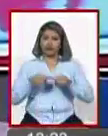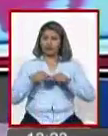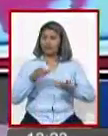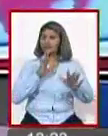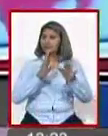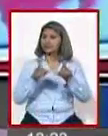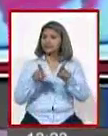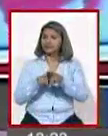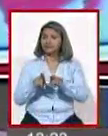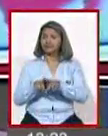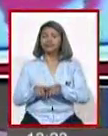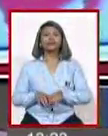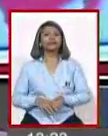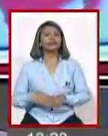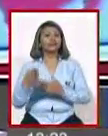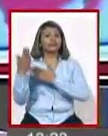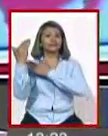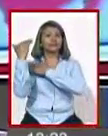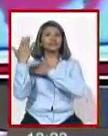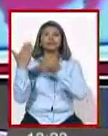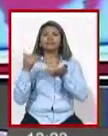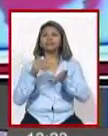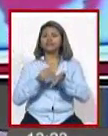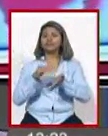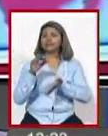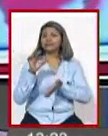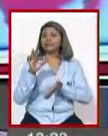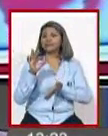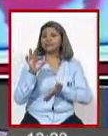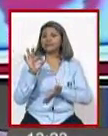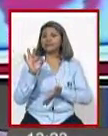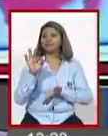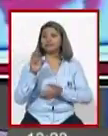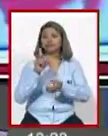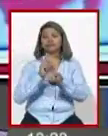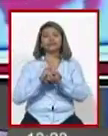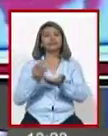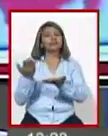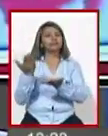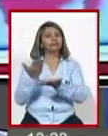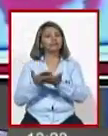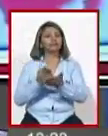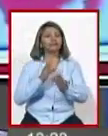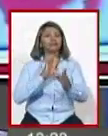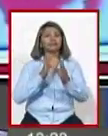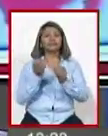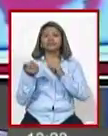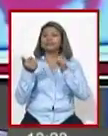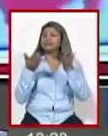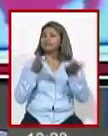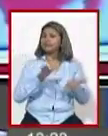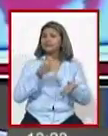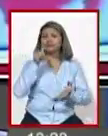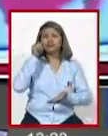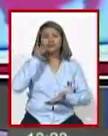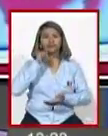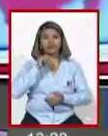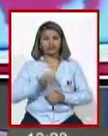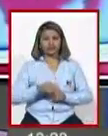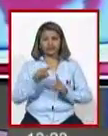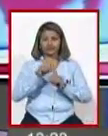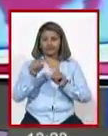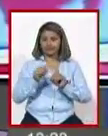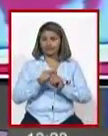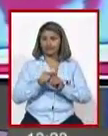Seguimos hablando de estos mismos casos y en Santa Cruz, 9 médicos fueron citados a declarar por la muerte de una mujer que estaría embarazada.